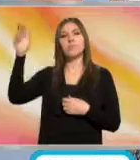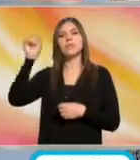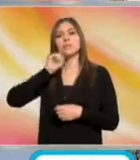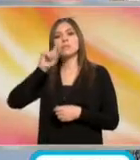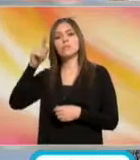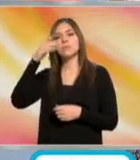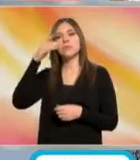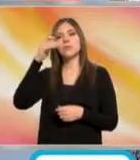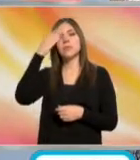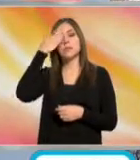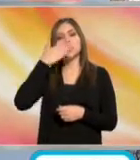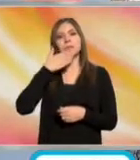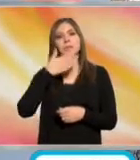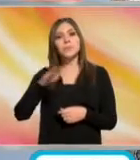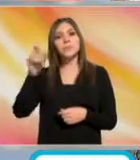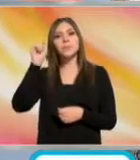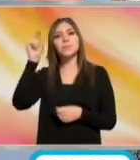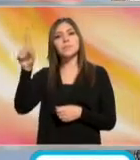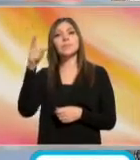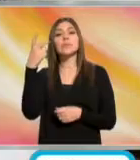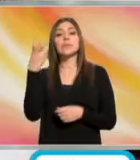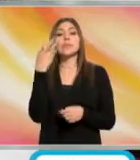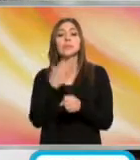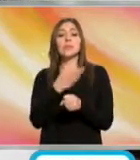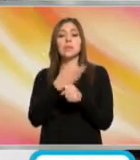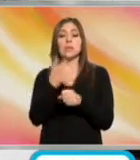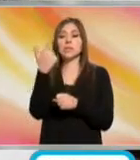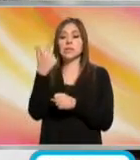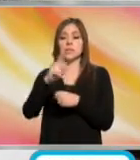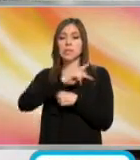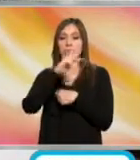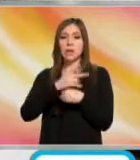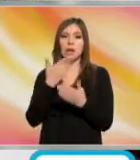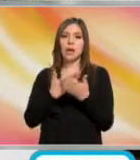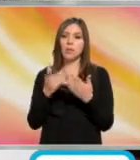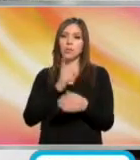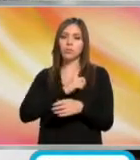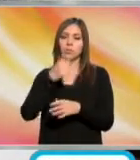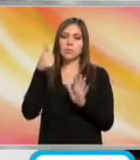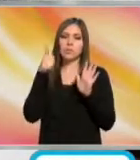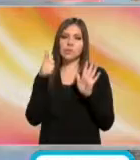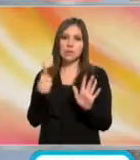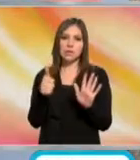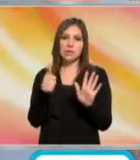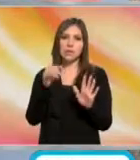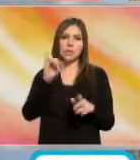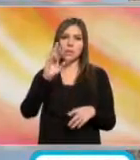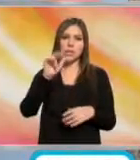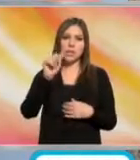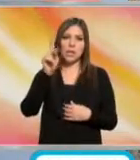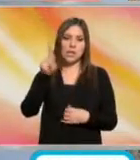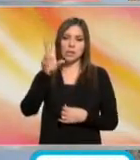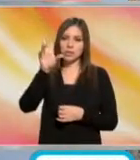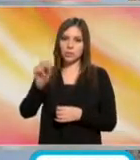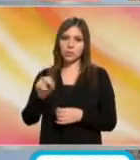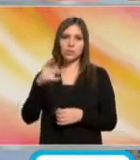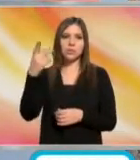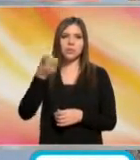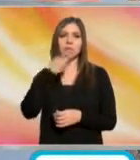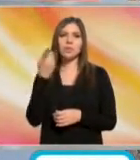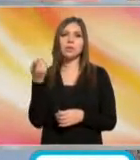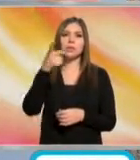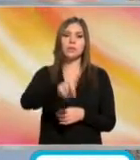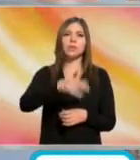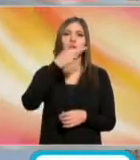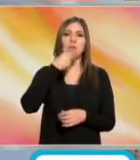se actualiza, ya no son 7 países, ahora son 6, se excluye a Irak. Las razones que dio, John Kelly, el secretario